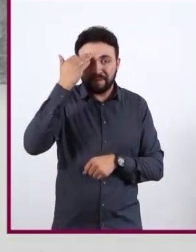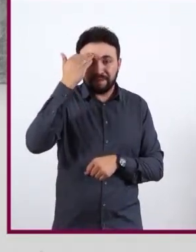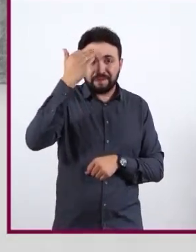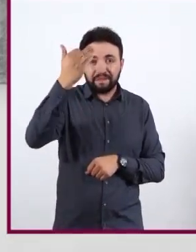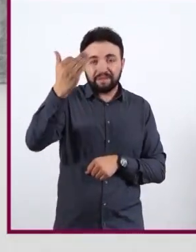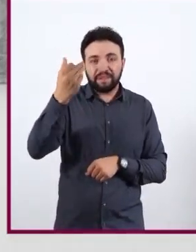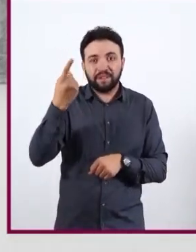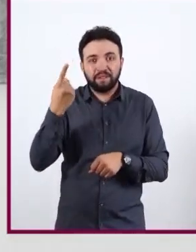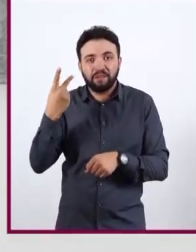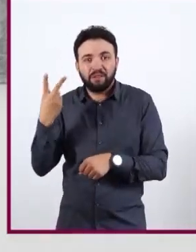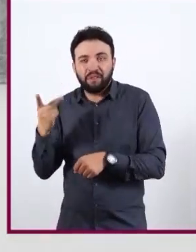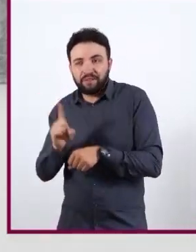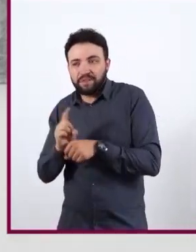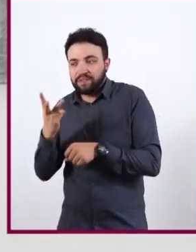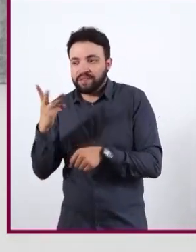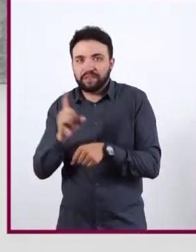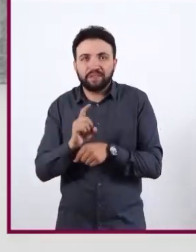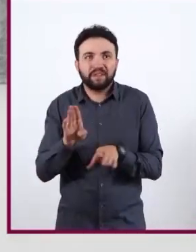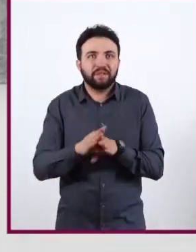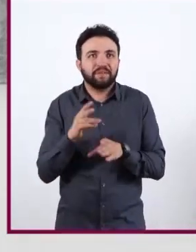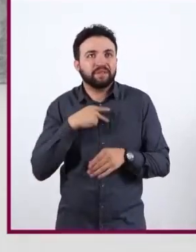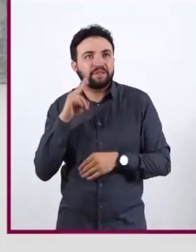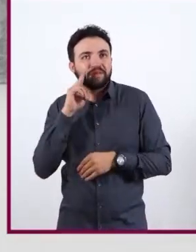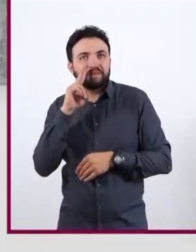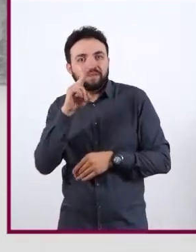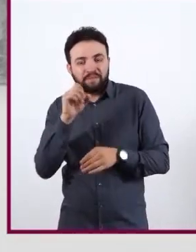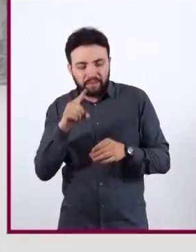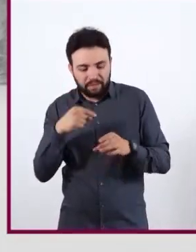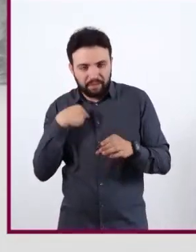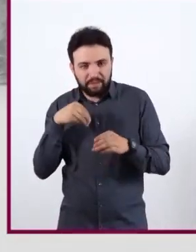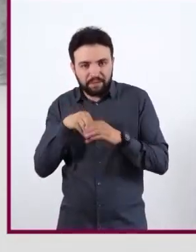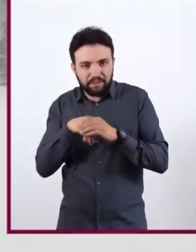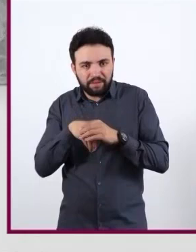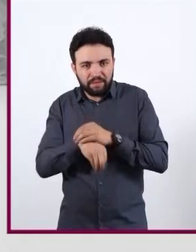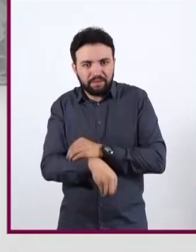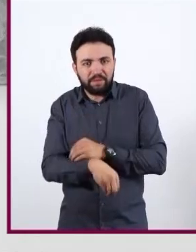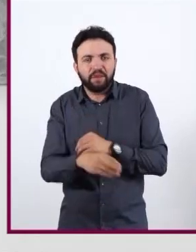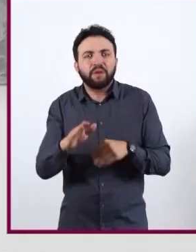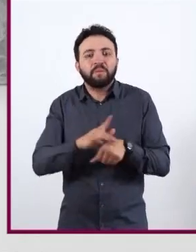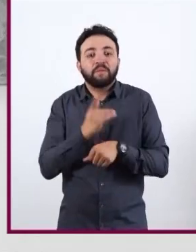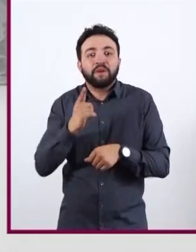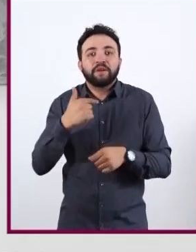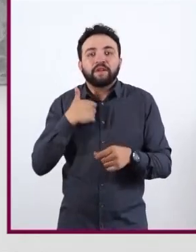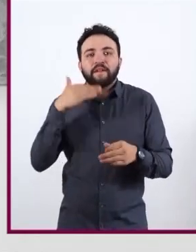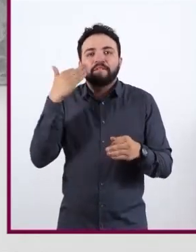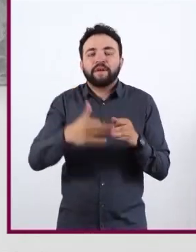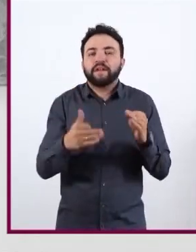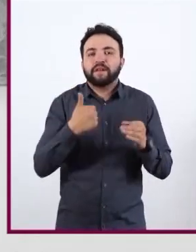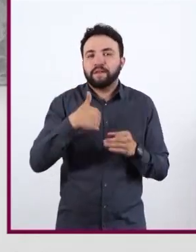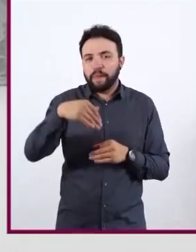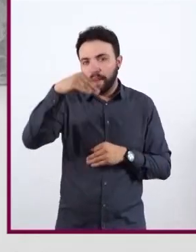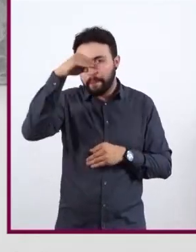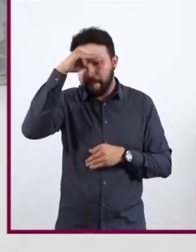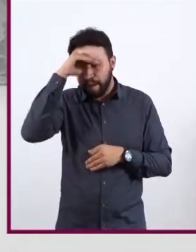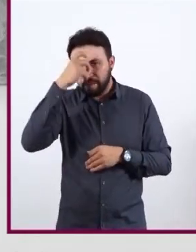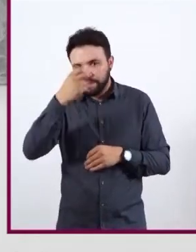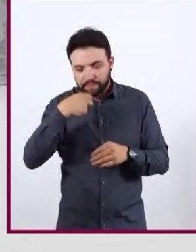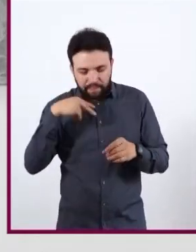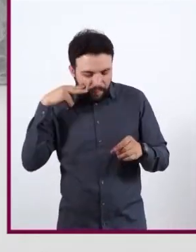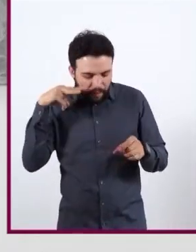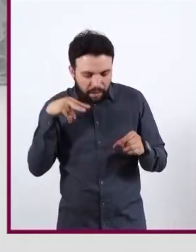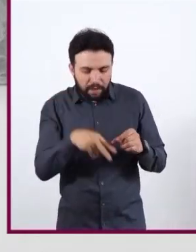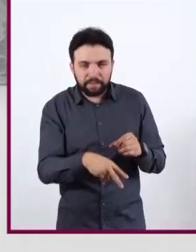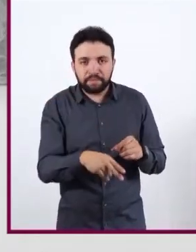un par de días en observar el objeto que había salido, porque al final lo que me hizo reflexionar esta